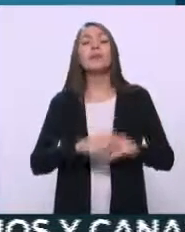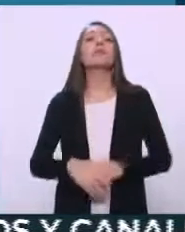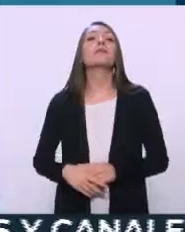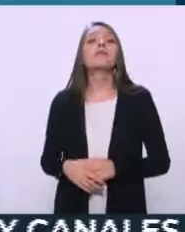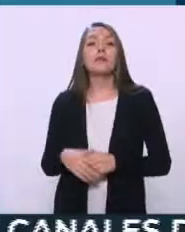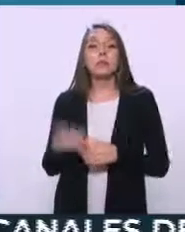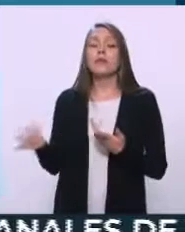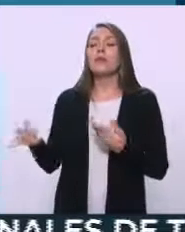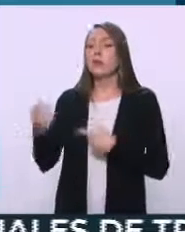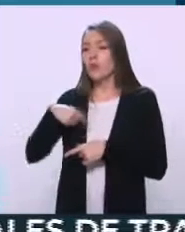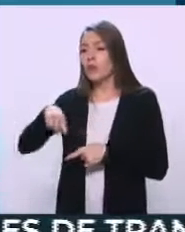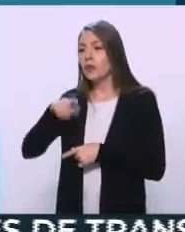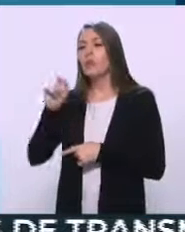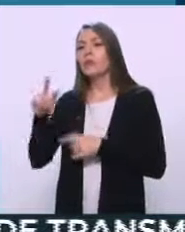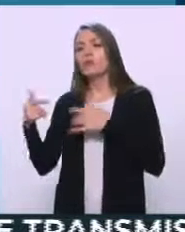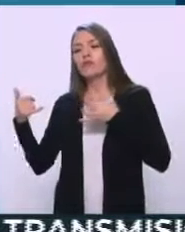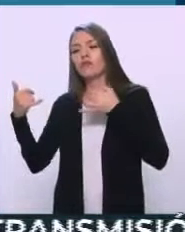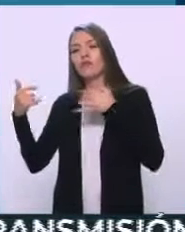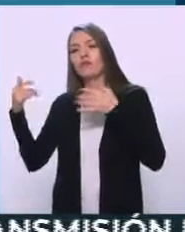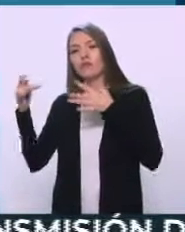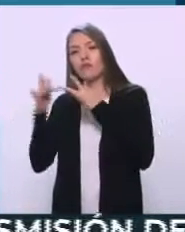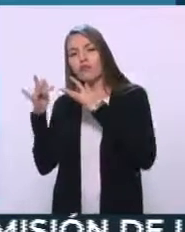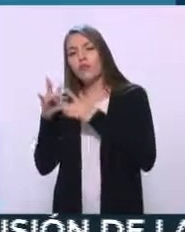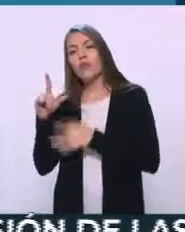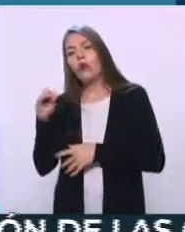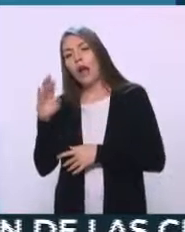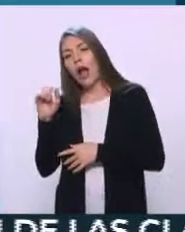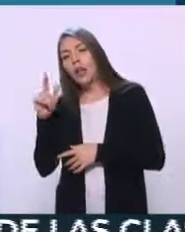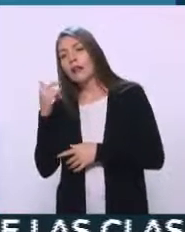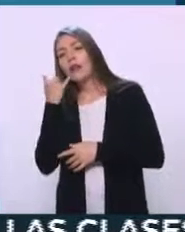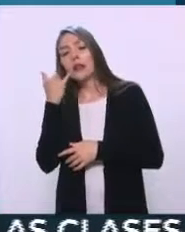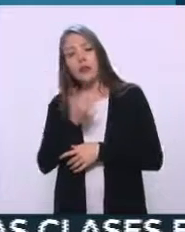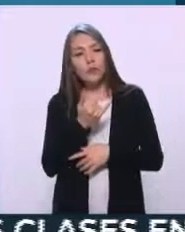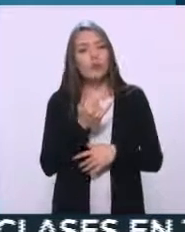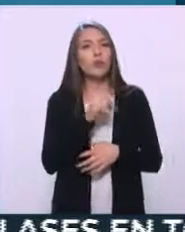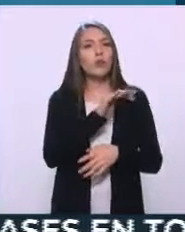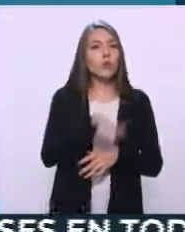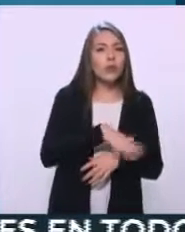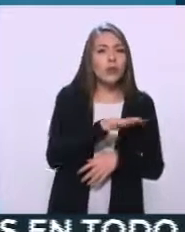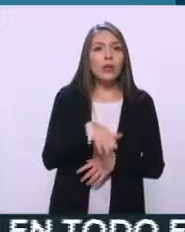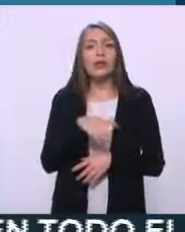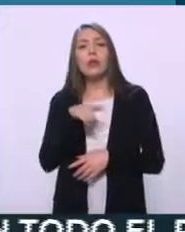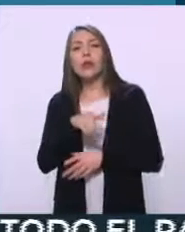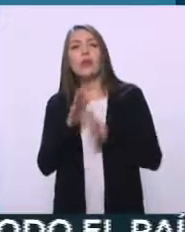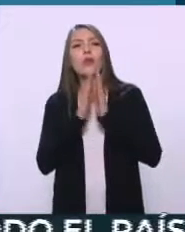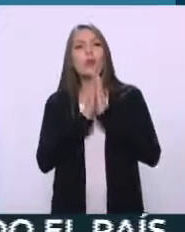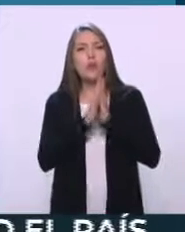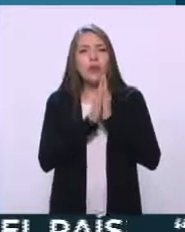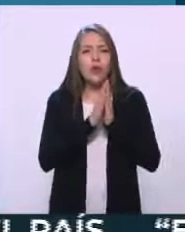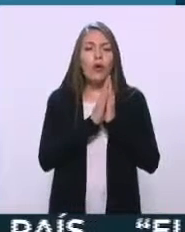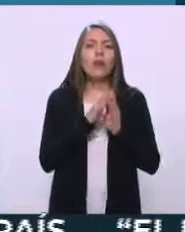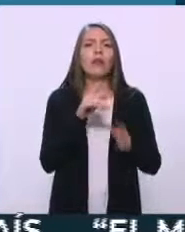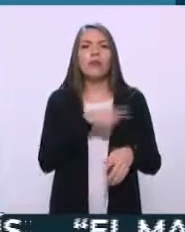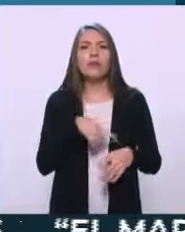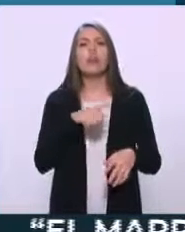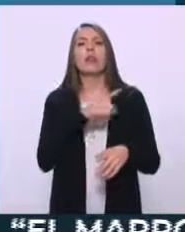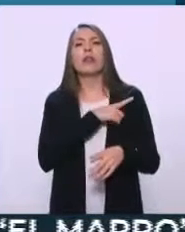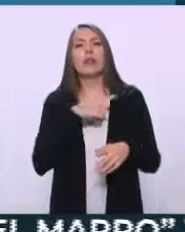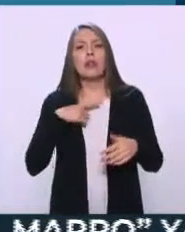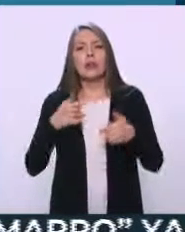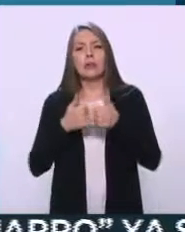nosotros, por medio de Locatel y de servicios de salud, les hablamos, los buscamos, les pedimos que por favor se mantengan